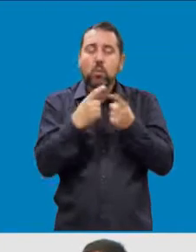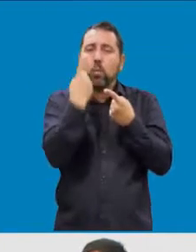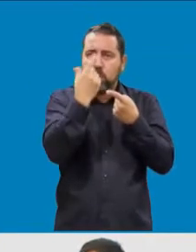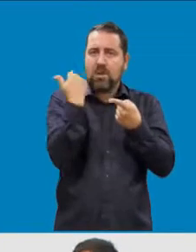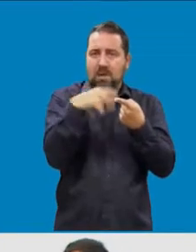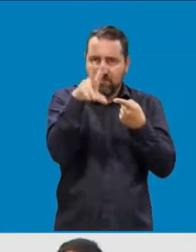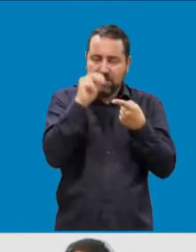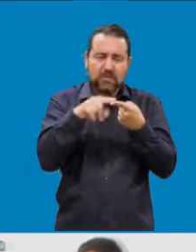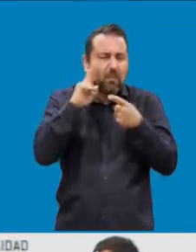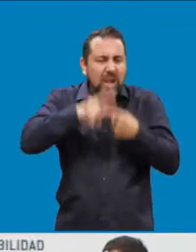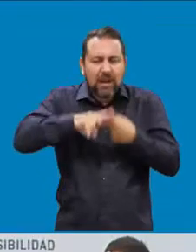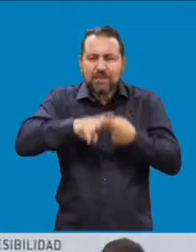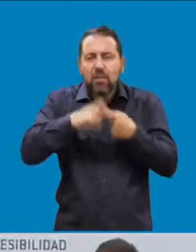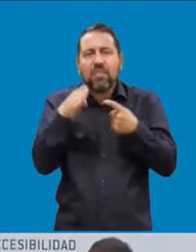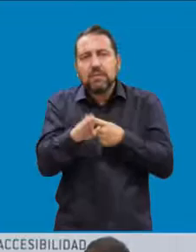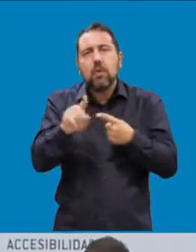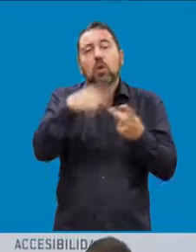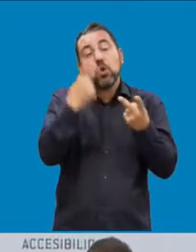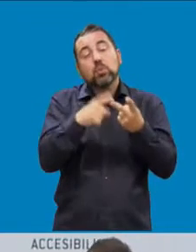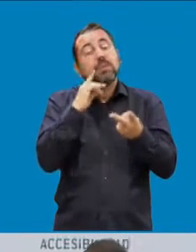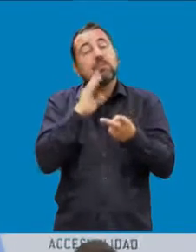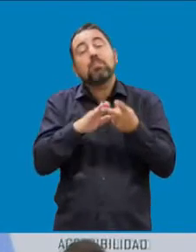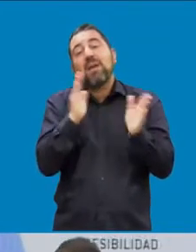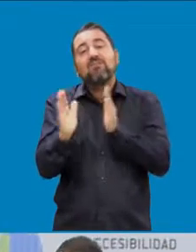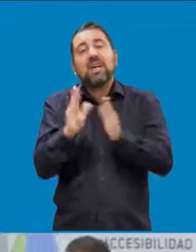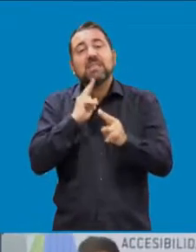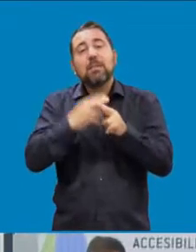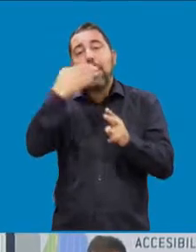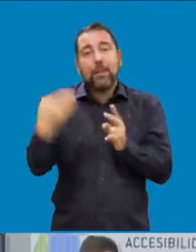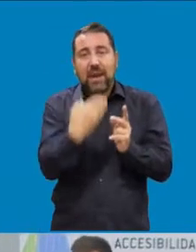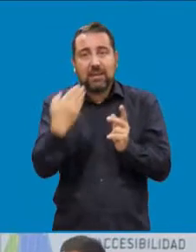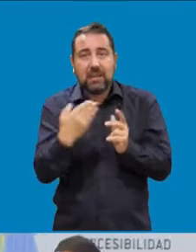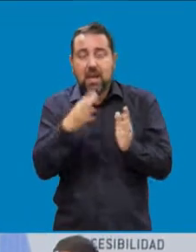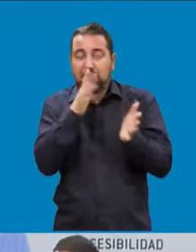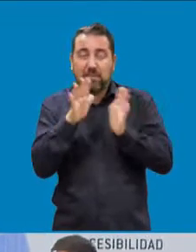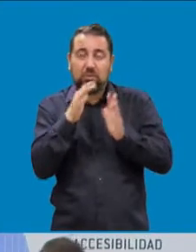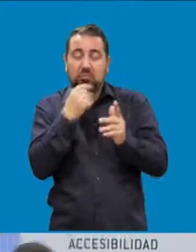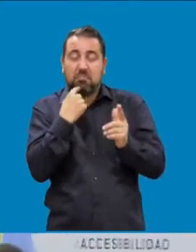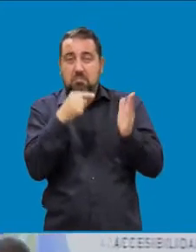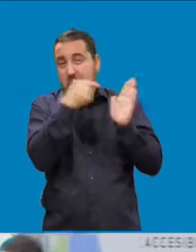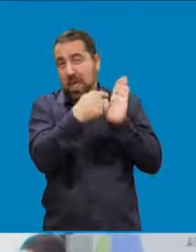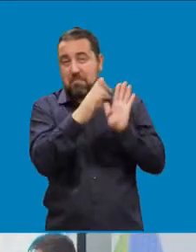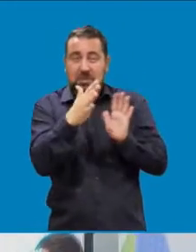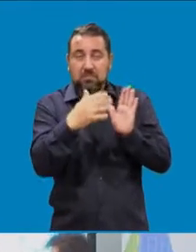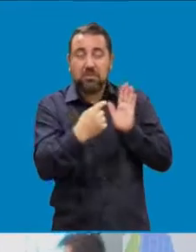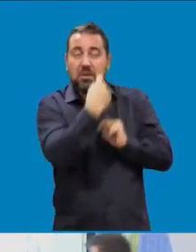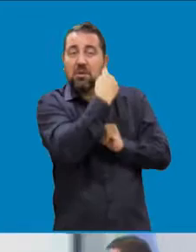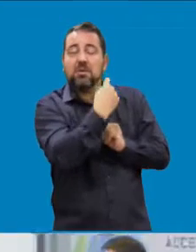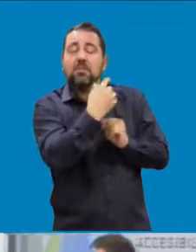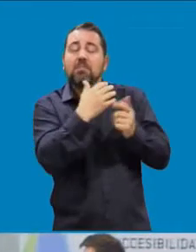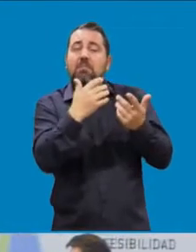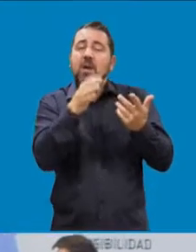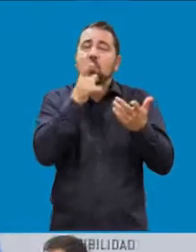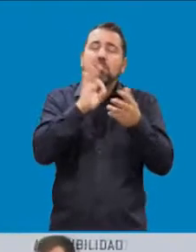momentos las dos apps, una de ellas está acabada, se está revisando la accesibilidad, y la otra está en una fase beta. Estaríamos más o menos por aquí,